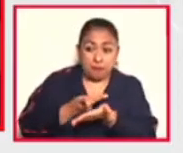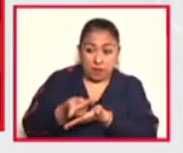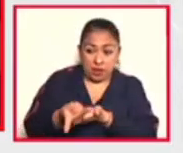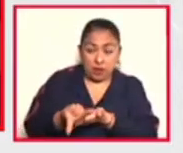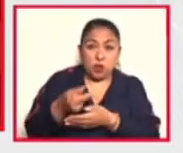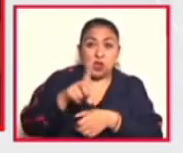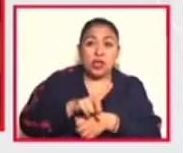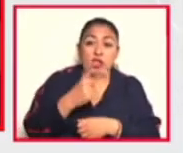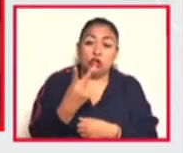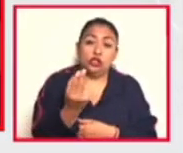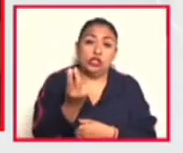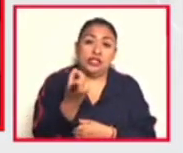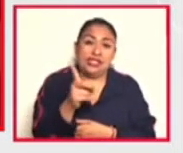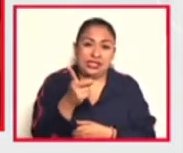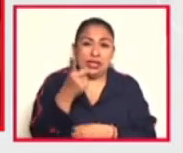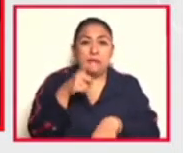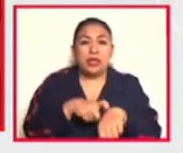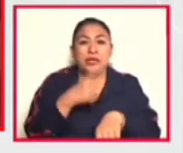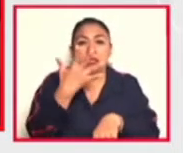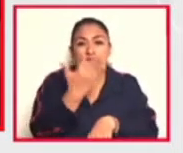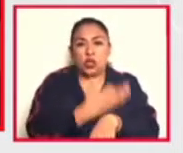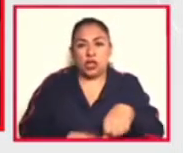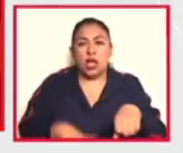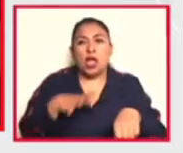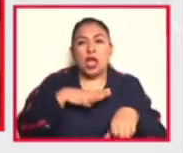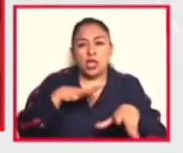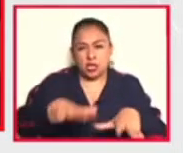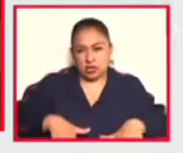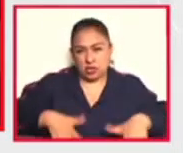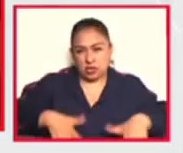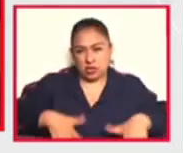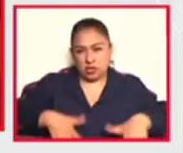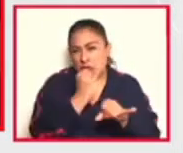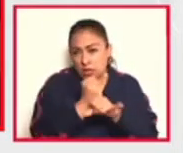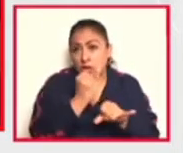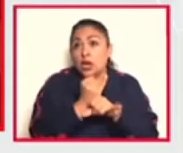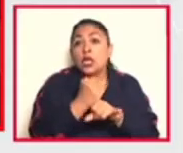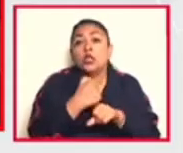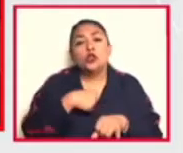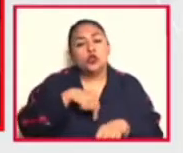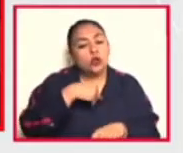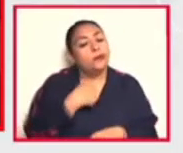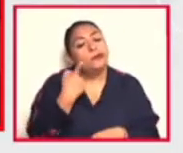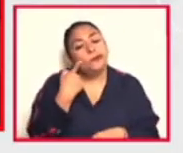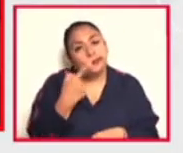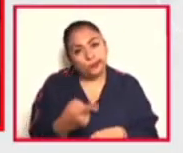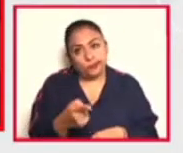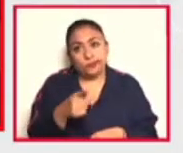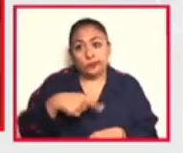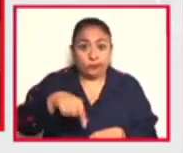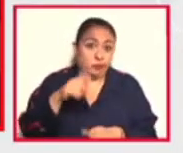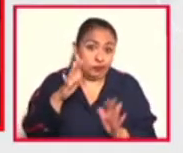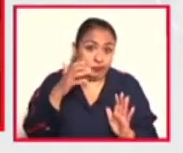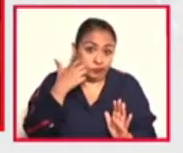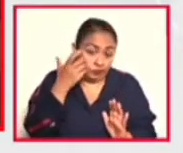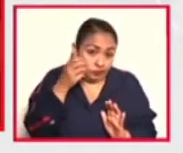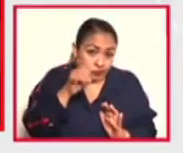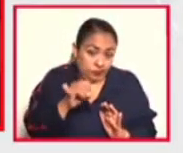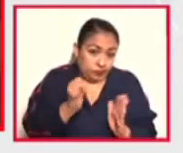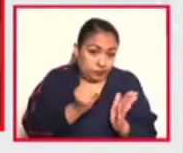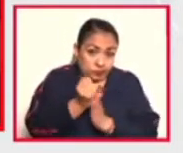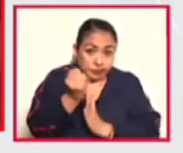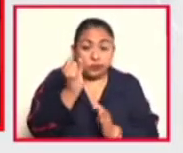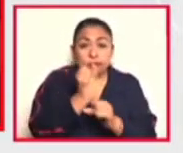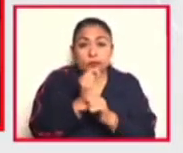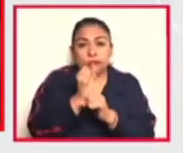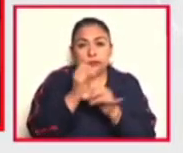diciembre a las 5 de la tarde por medio de una ceremonia virtual que vamos a seguir, si ustedes así lo deciden, en la página oficial y las